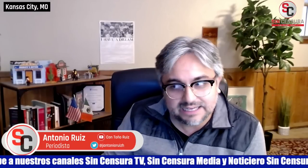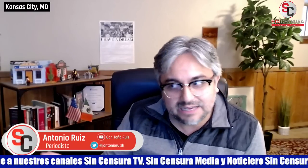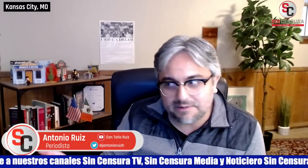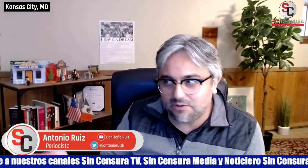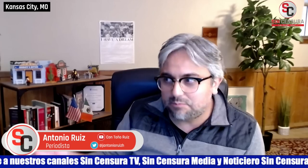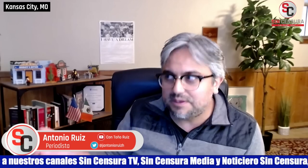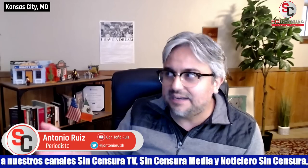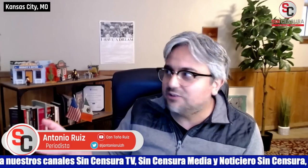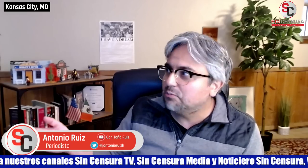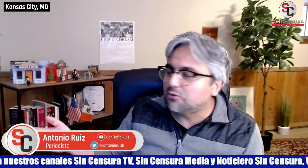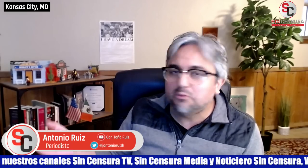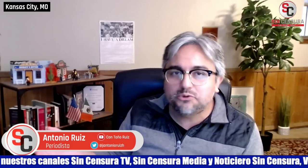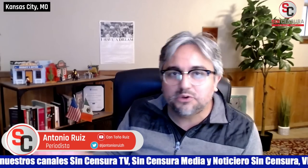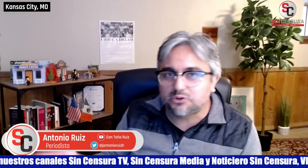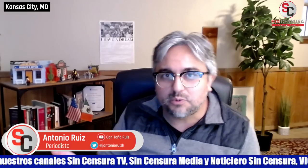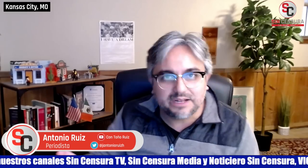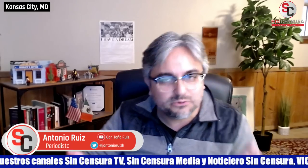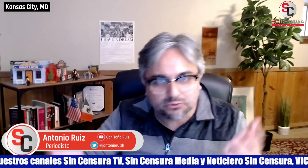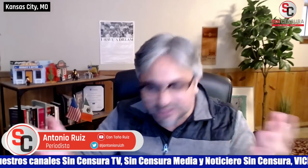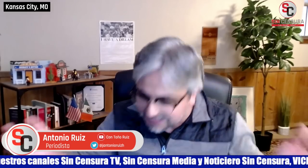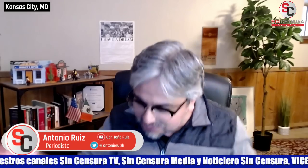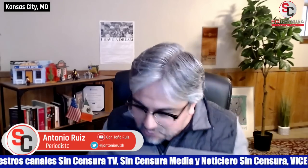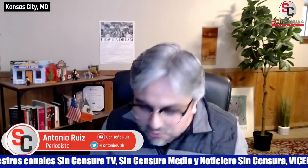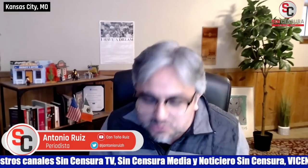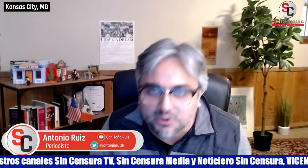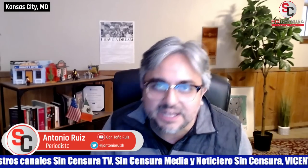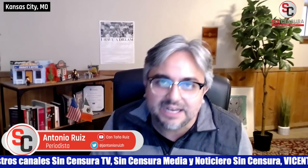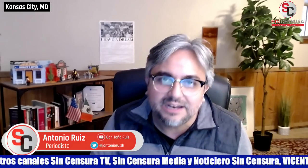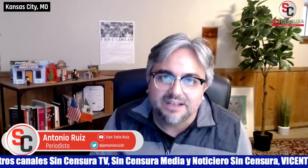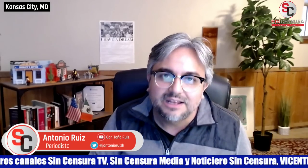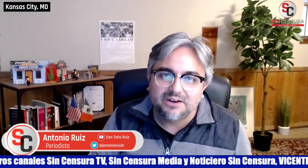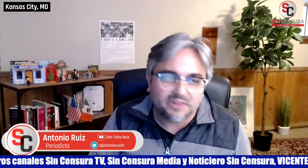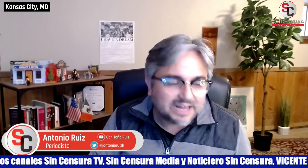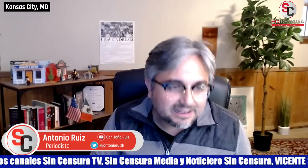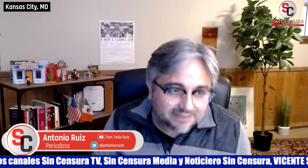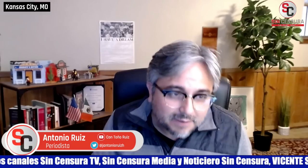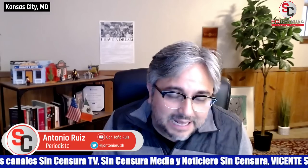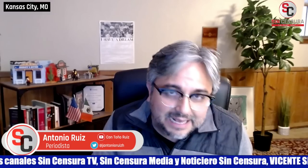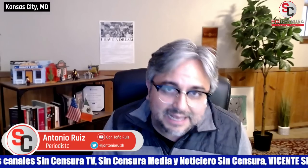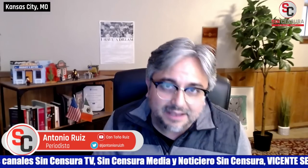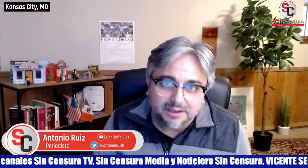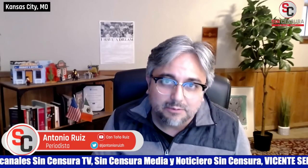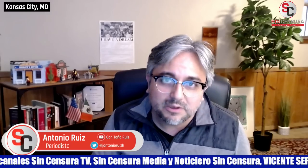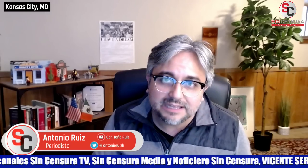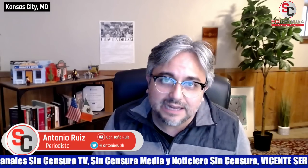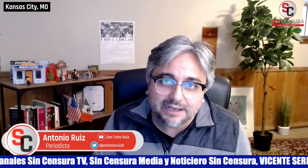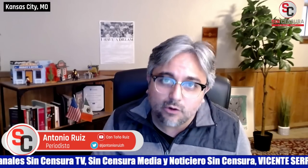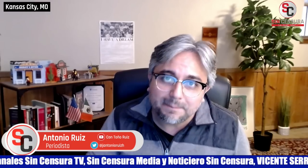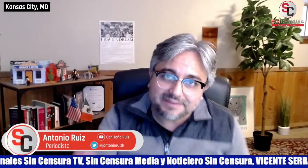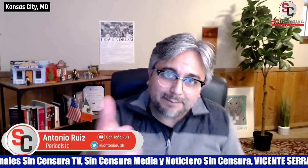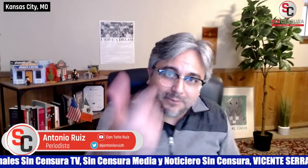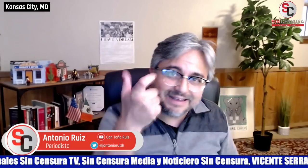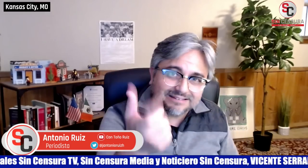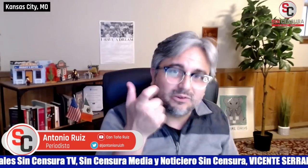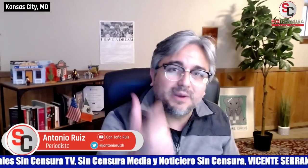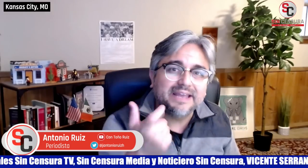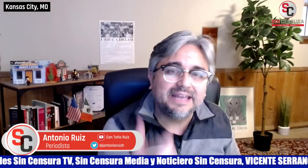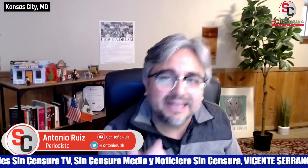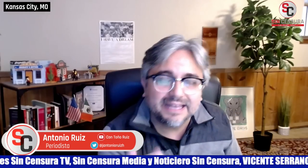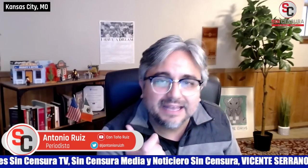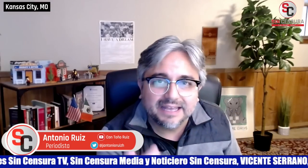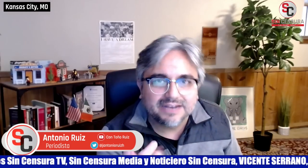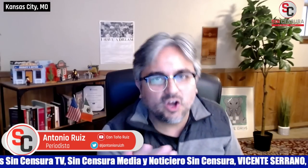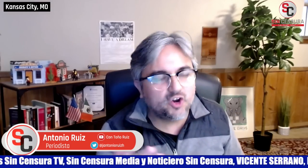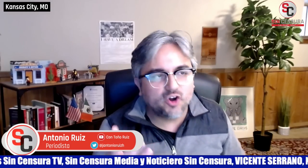pues tenían que llevarlo de Peña Nieto por mucho que tuvieran sus chanchullos con él, lo de la Casa Blanca, porque tenían que competir por esto,